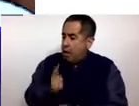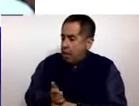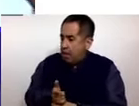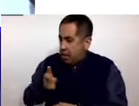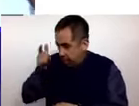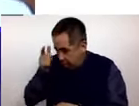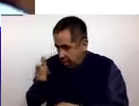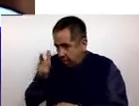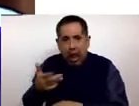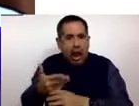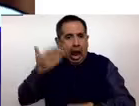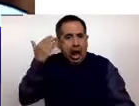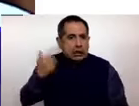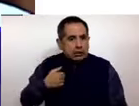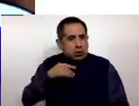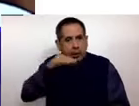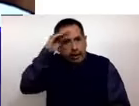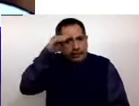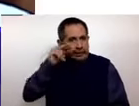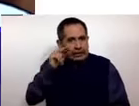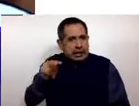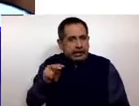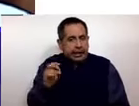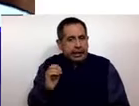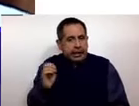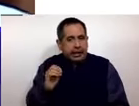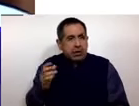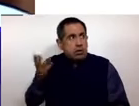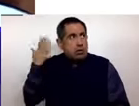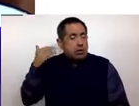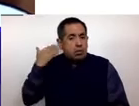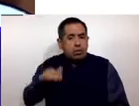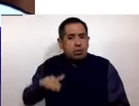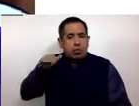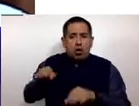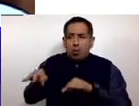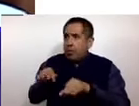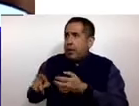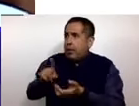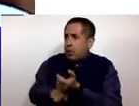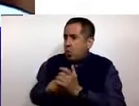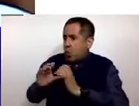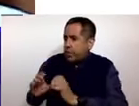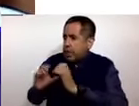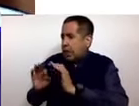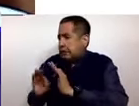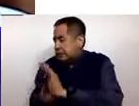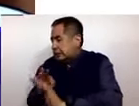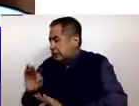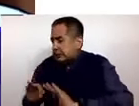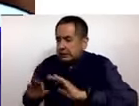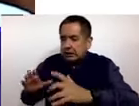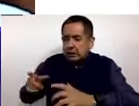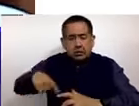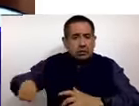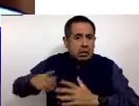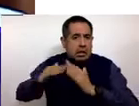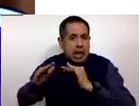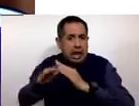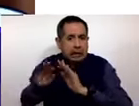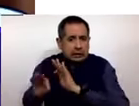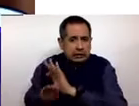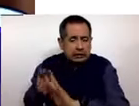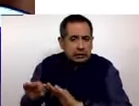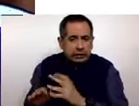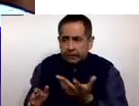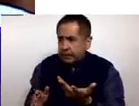no había visto de esa manera en todo lo que tiene que ver con trabajo de cuidados, trabajo del hogar y todo lo